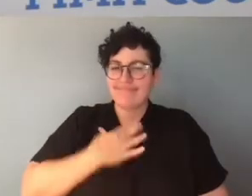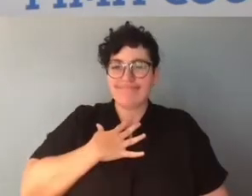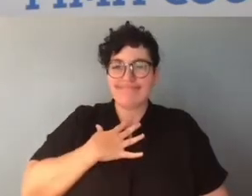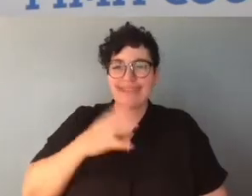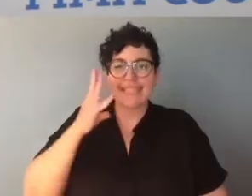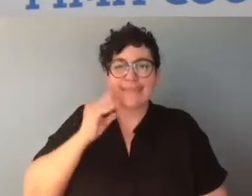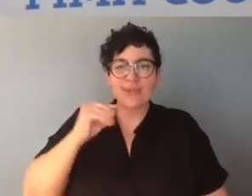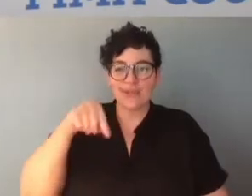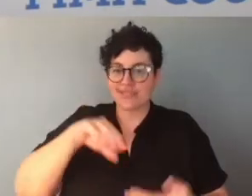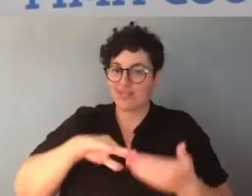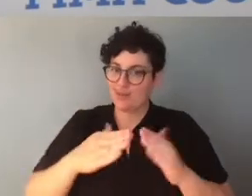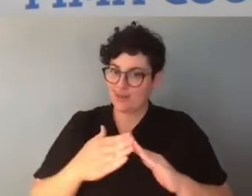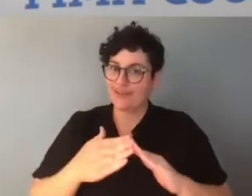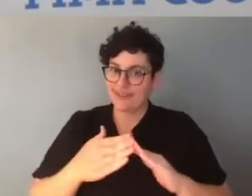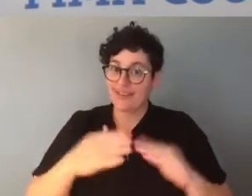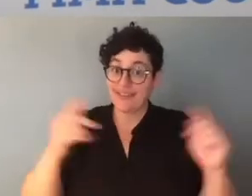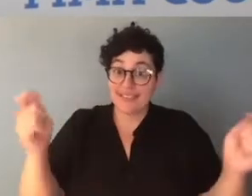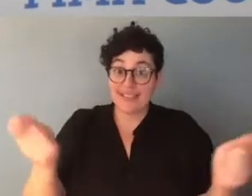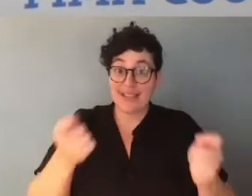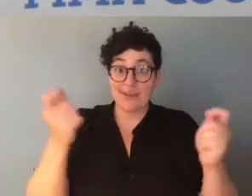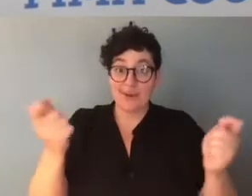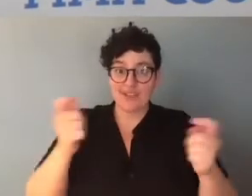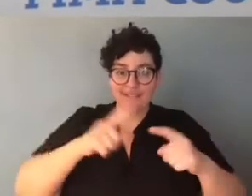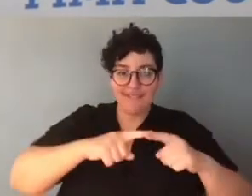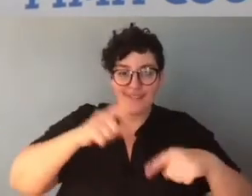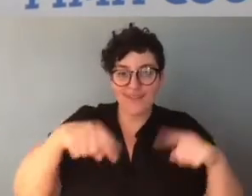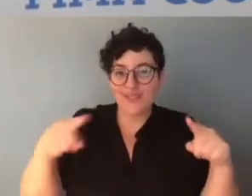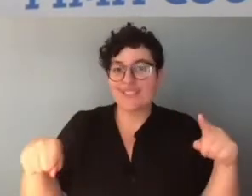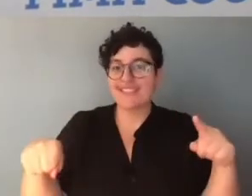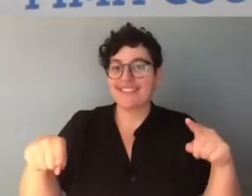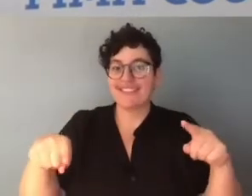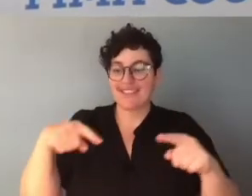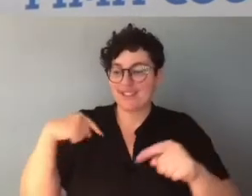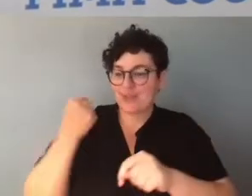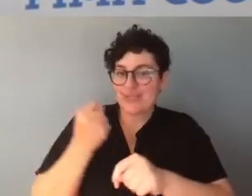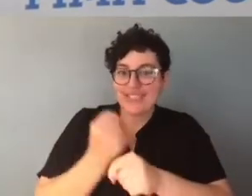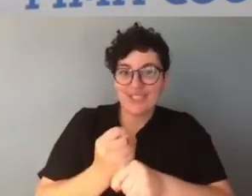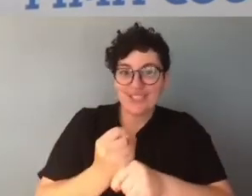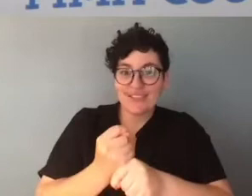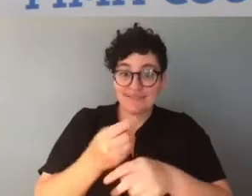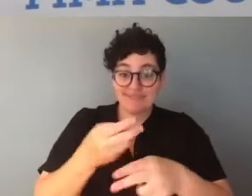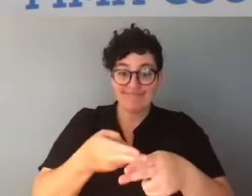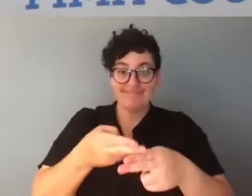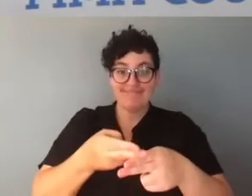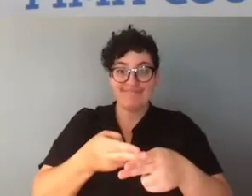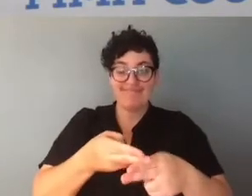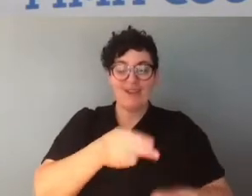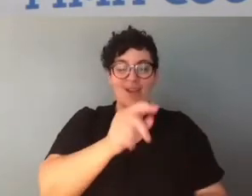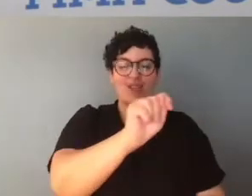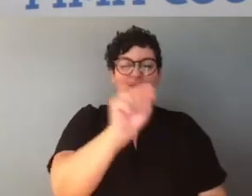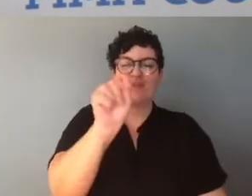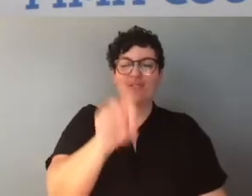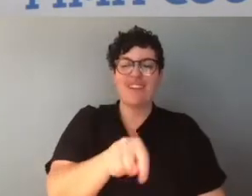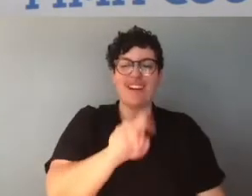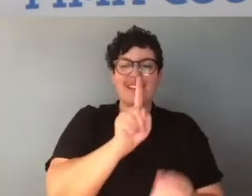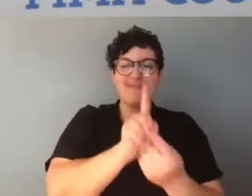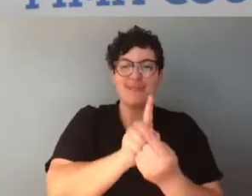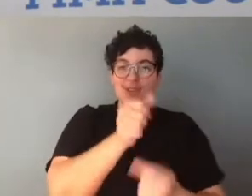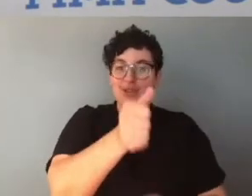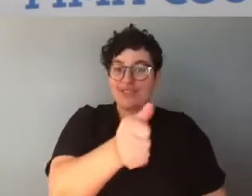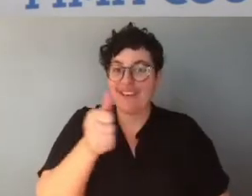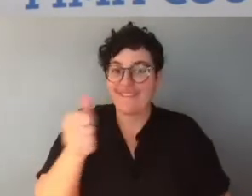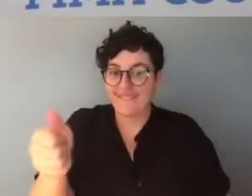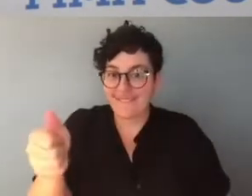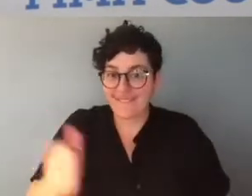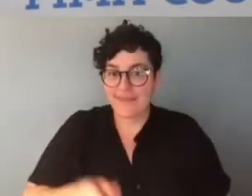comunidad, la celebración de diversidad y tradiciones que se conoce como Conócete Tucson.